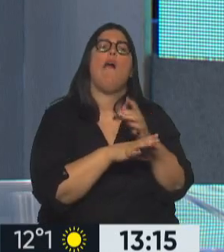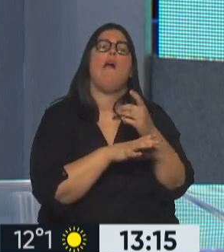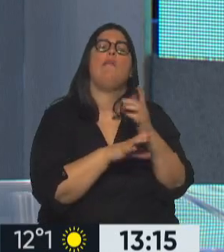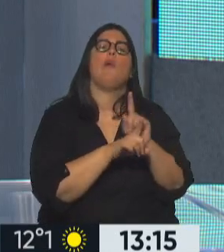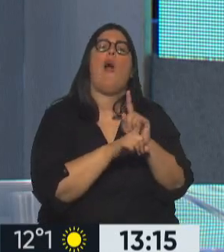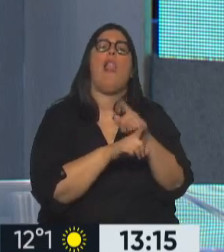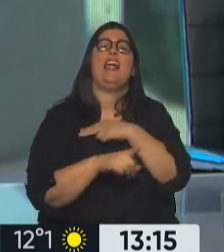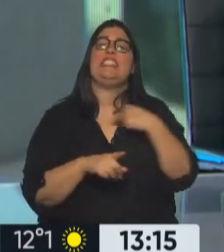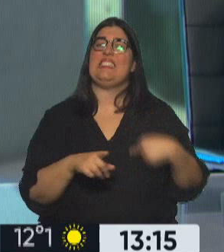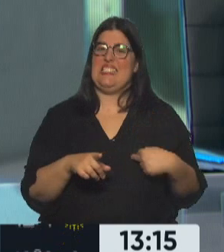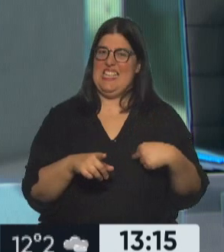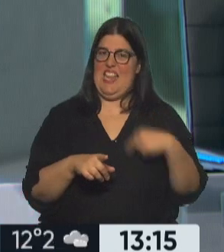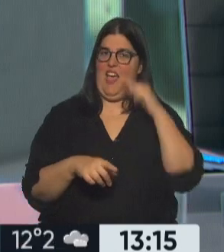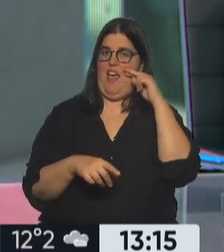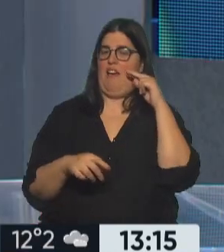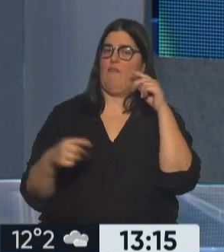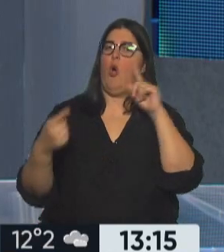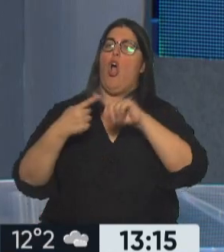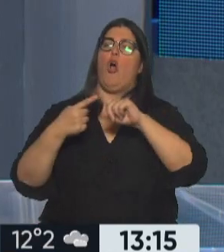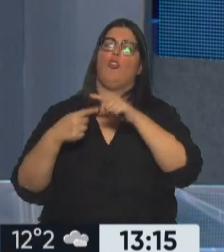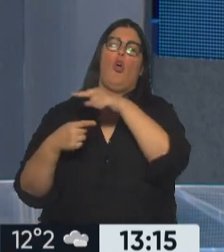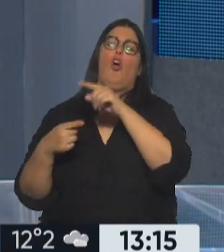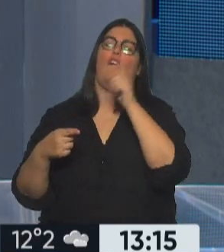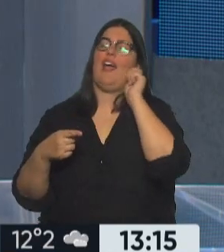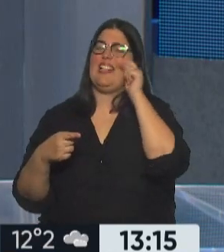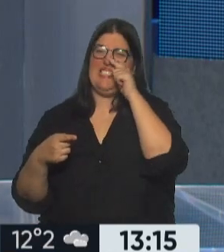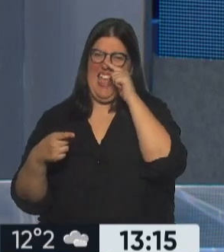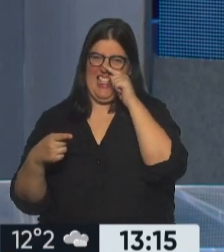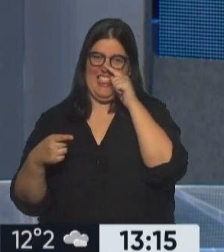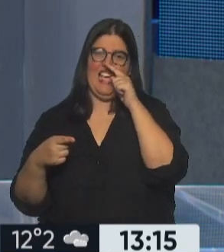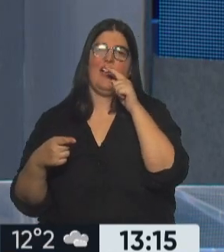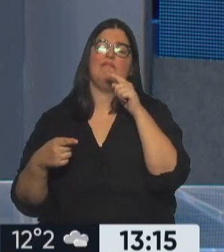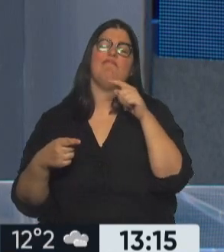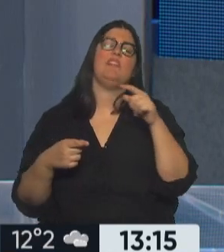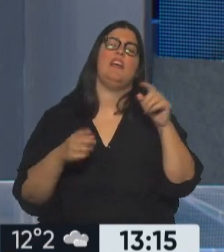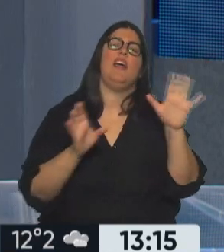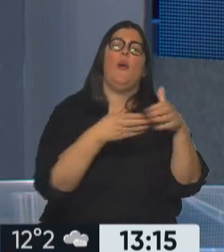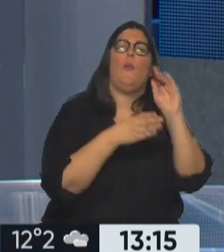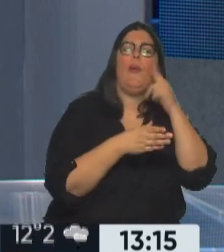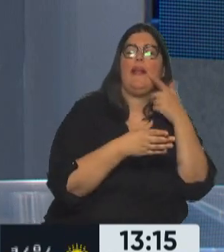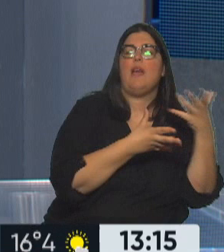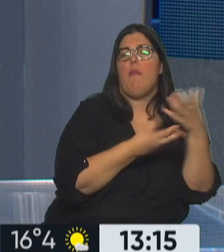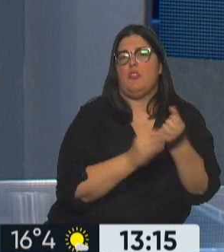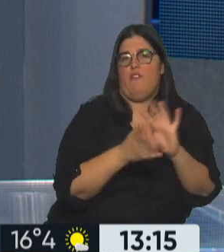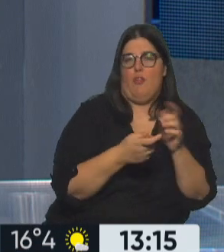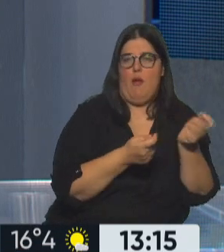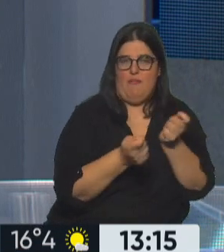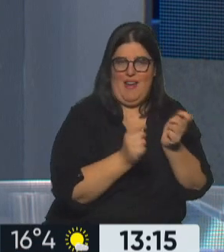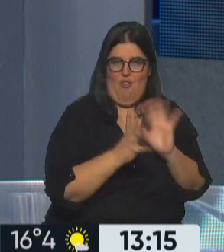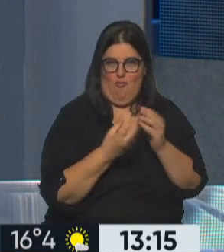tiene respecto al vínculo con el G7. Yo creo que para Brasil la